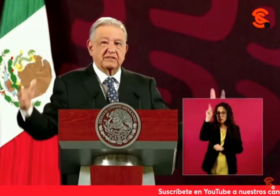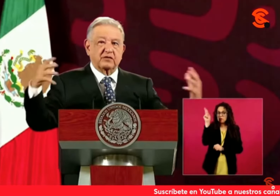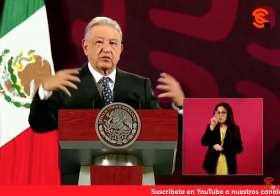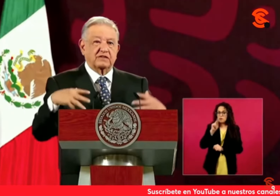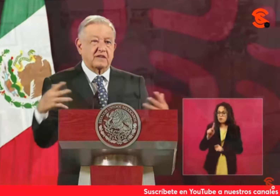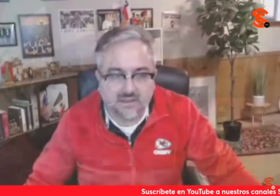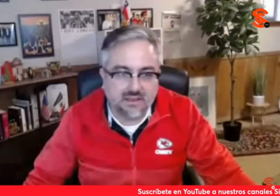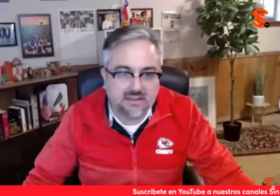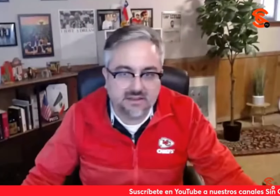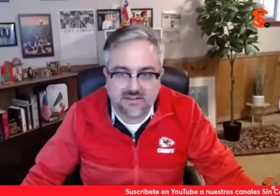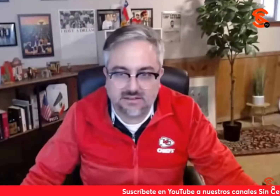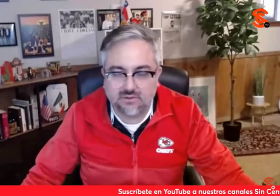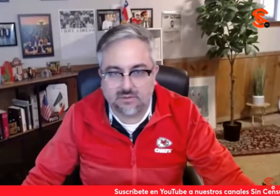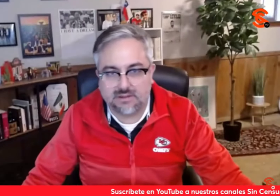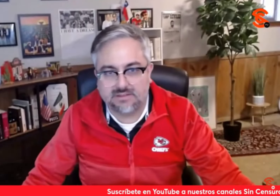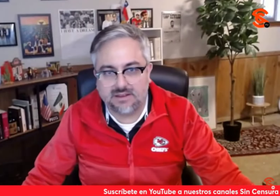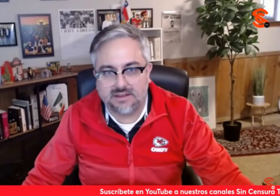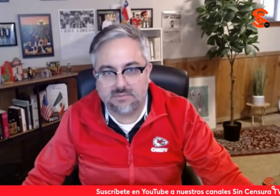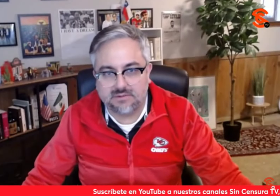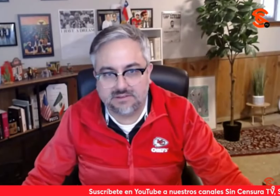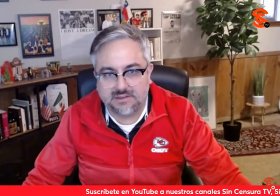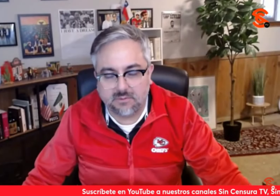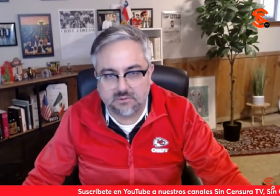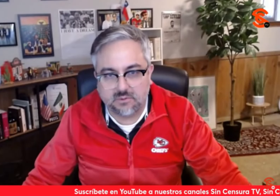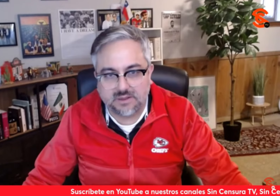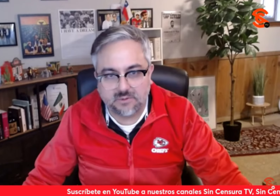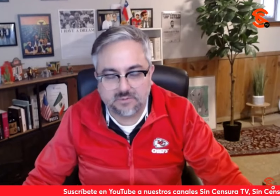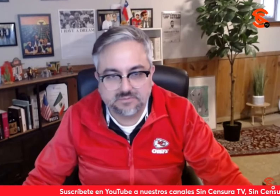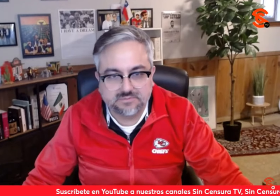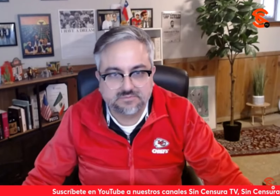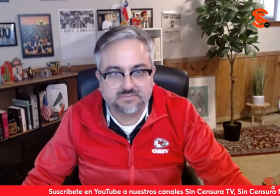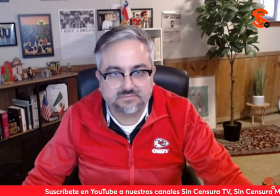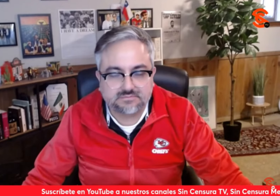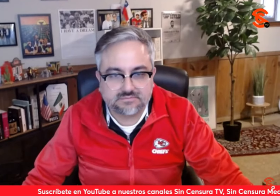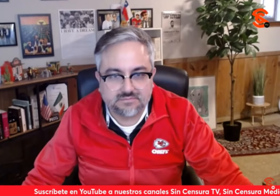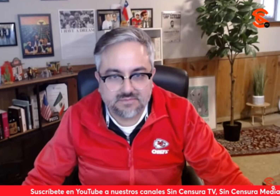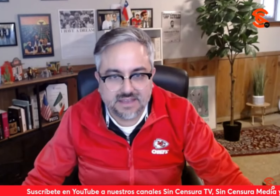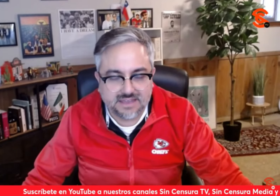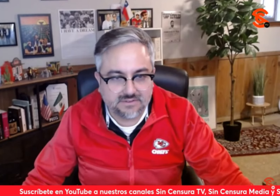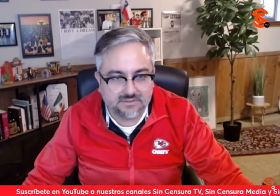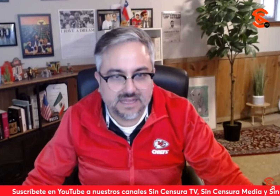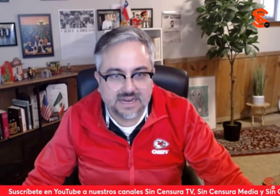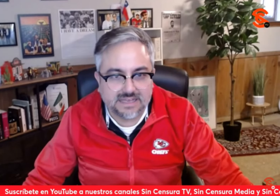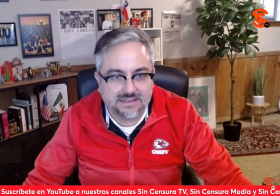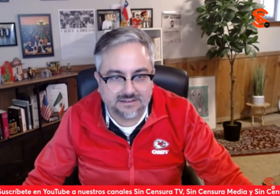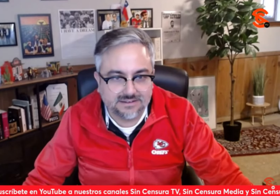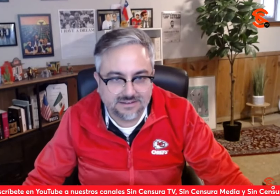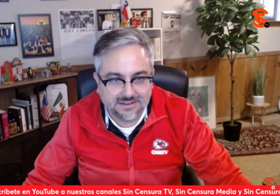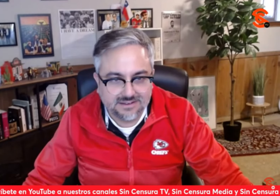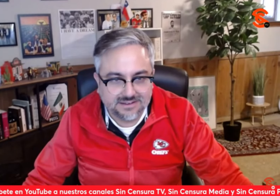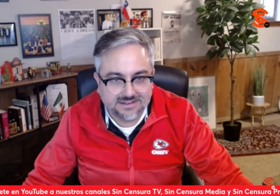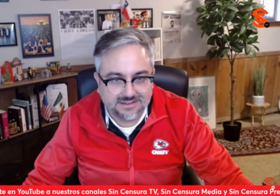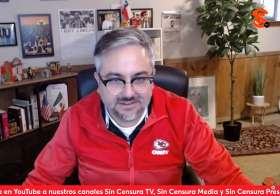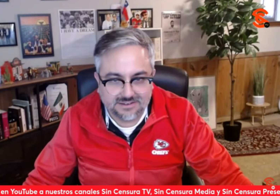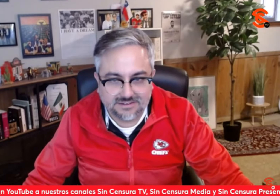Pero tiene usted, qué interesante esto que plantea ahí el presidente López Obrador. Ya, al final ahí,